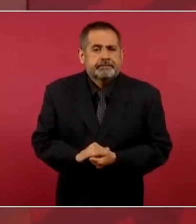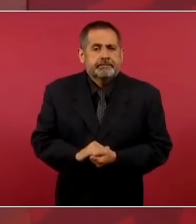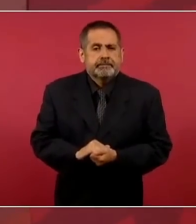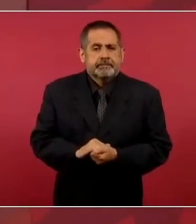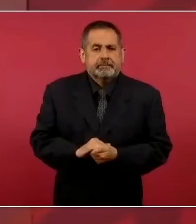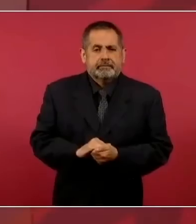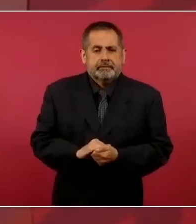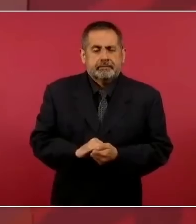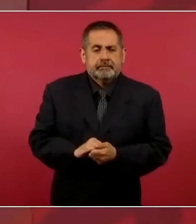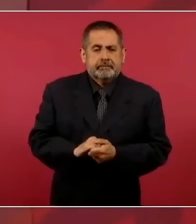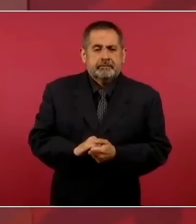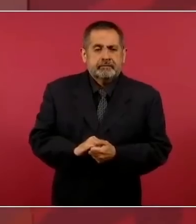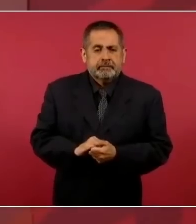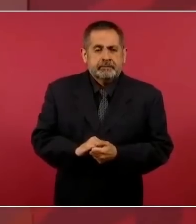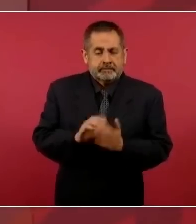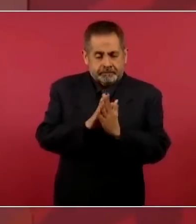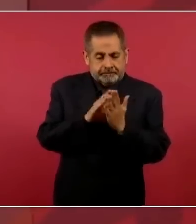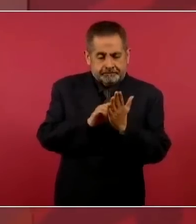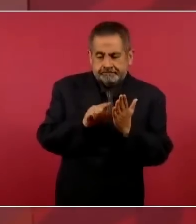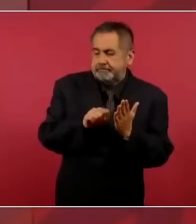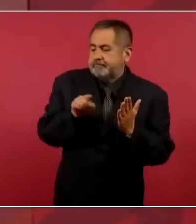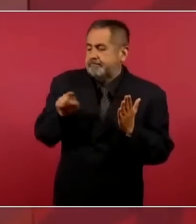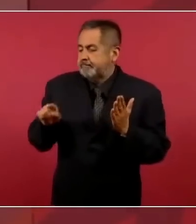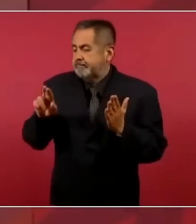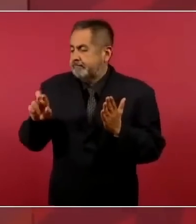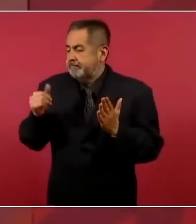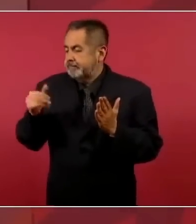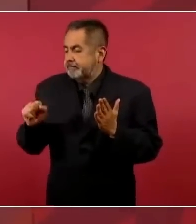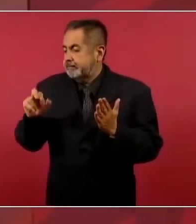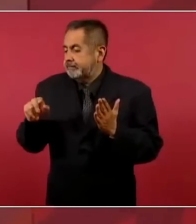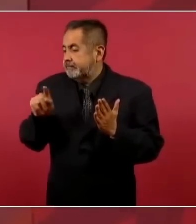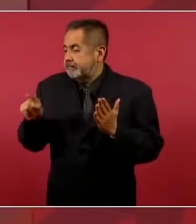que describió Reyes Razo y retoma